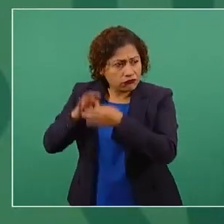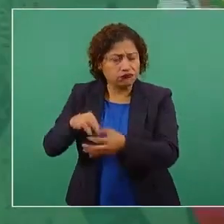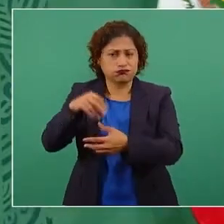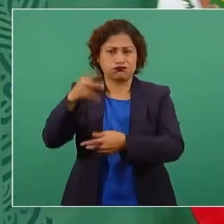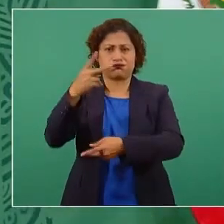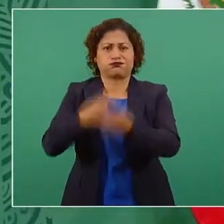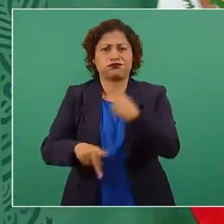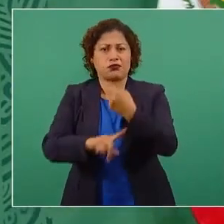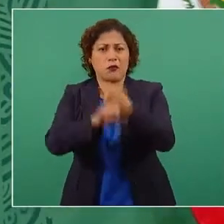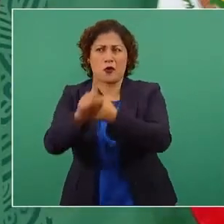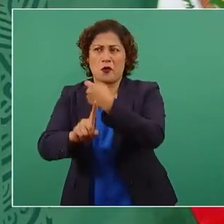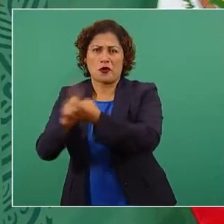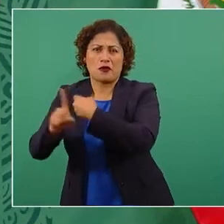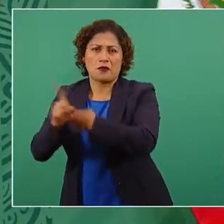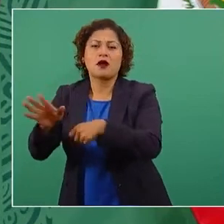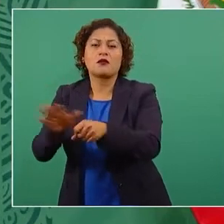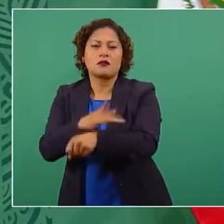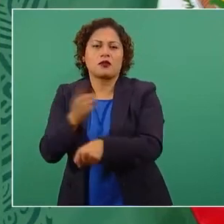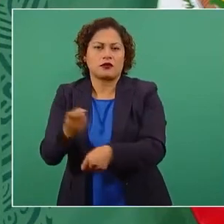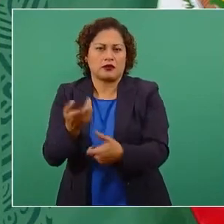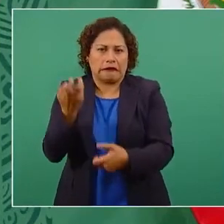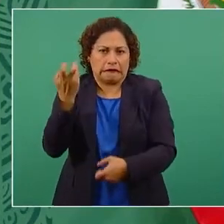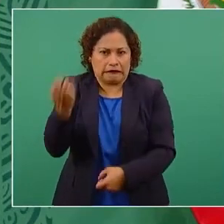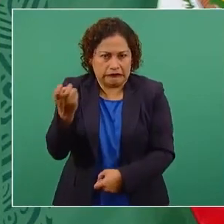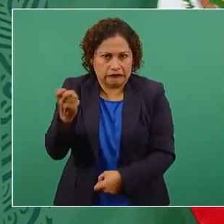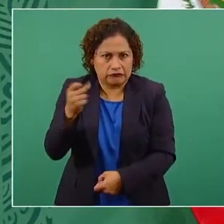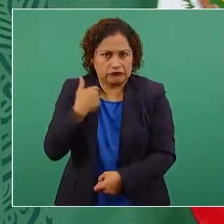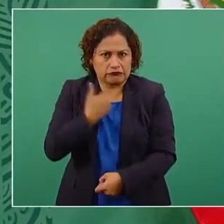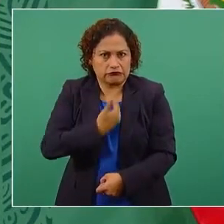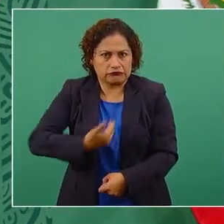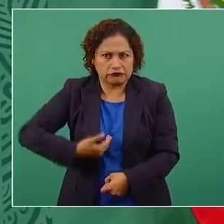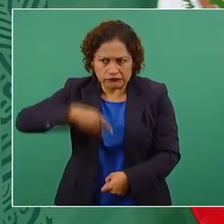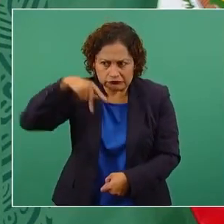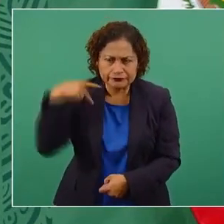por esa actitud espectacular